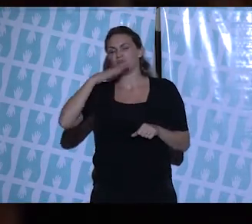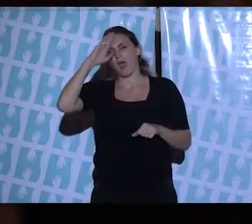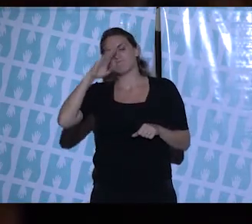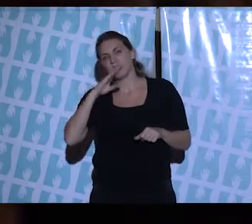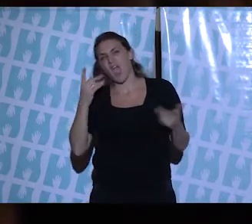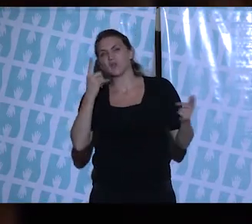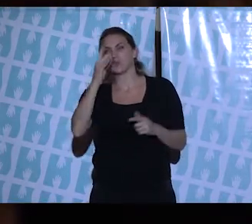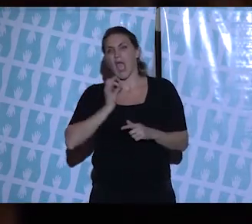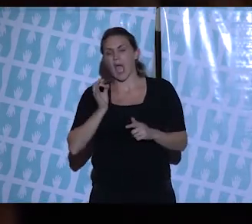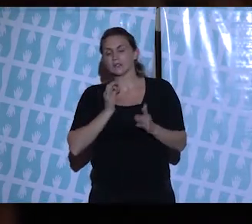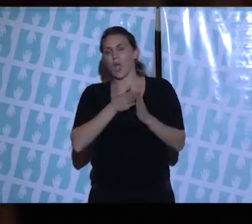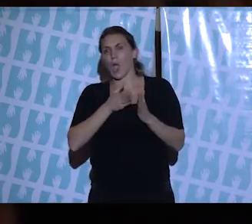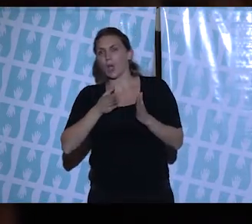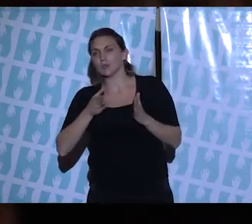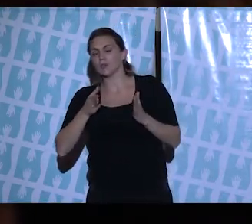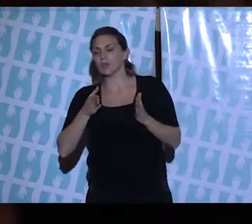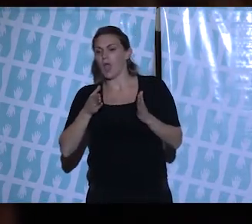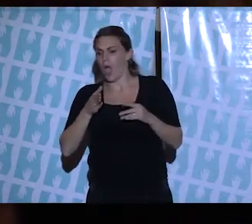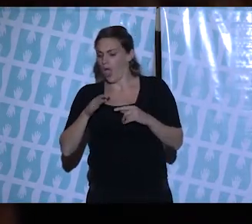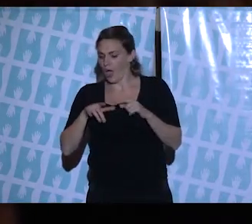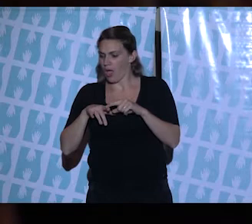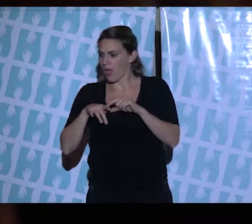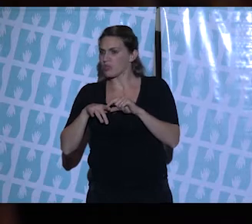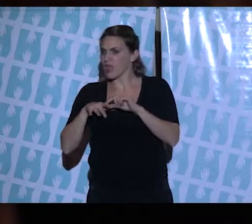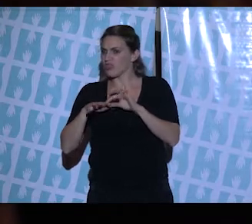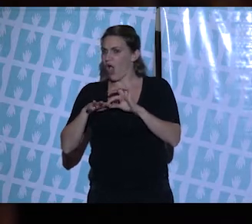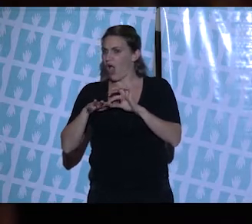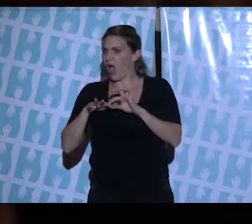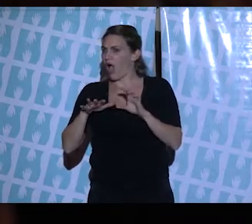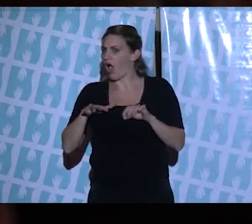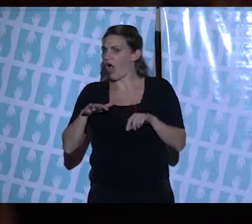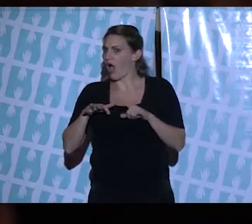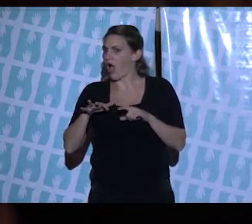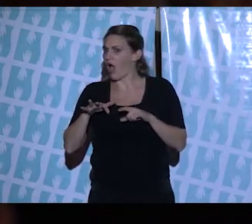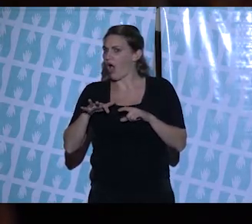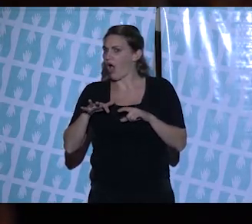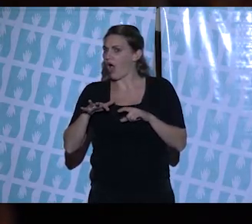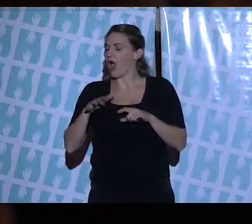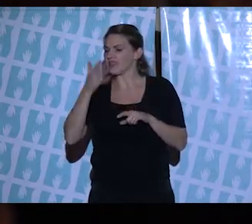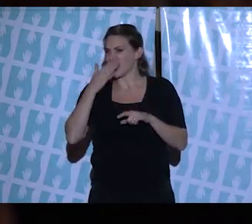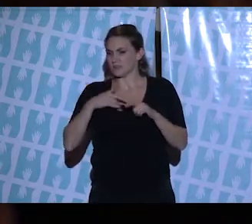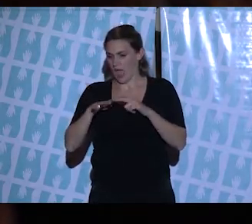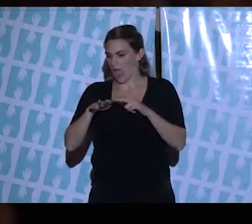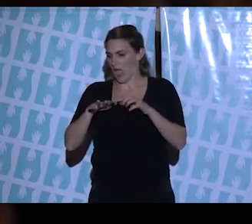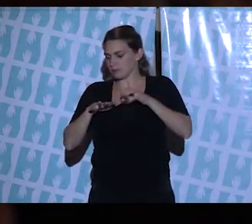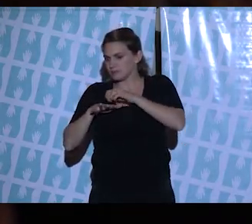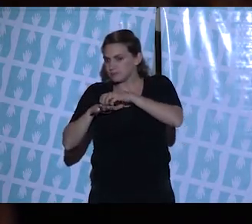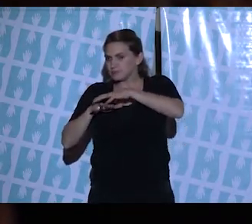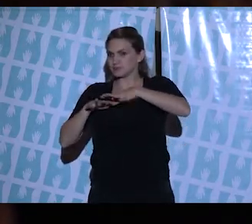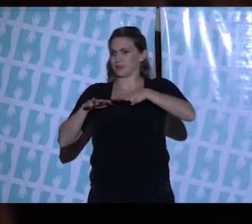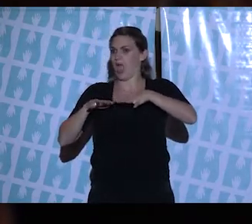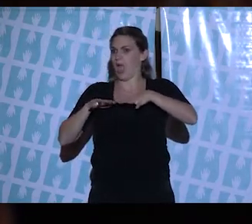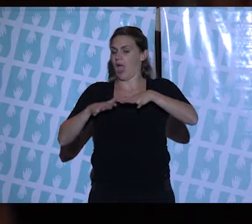un año más tarde, empecé a notar que se me movía un dedo, y luego empecé a notar que se me movía toda la mano. O sea que es un